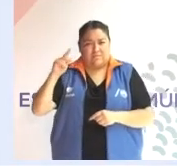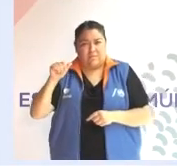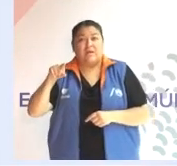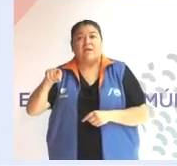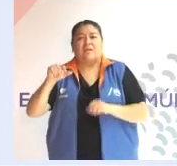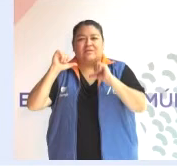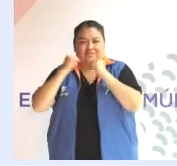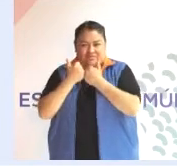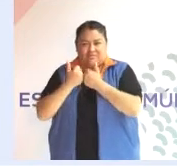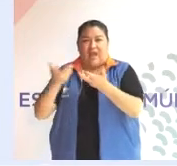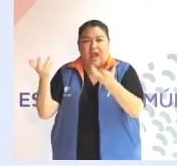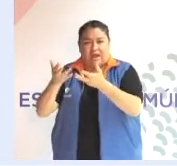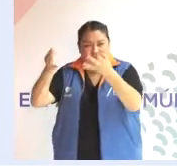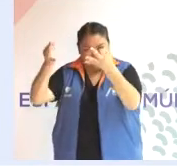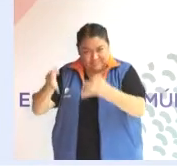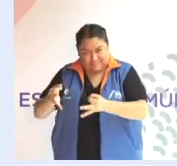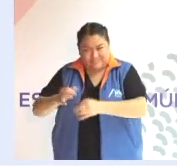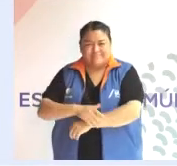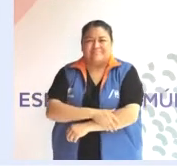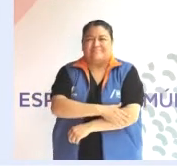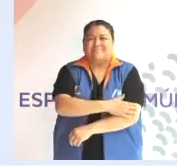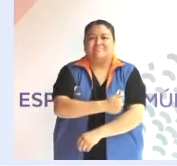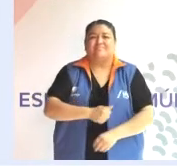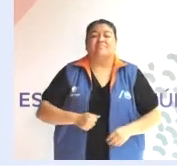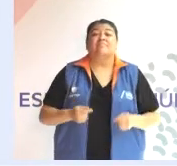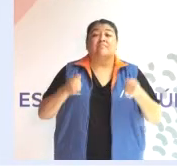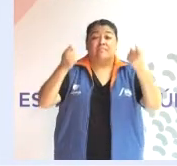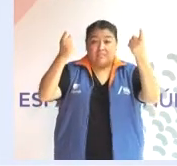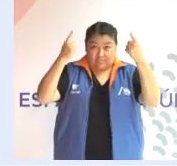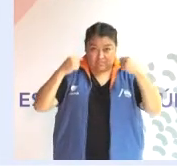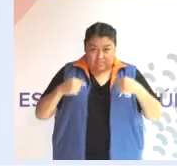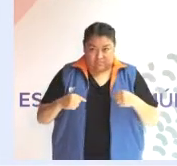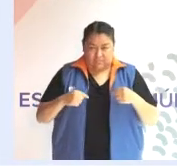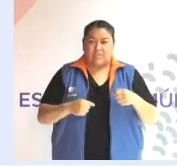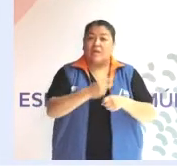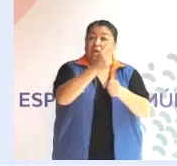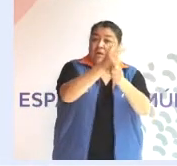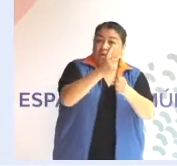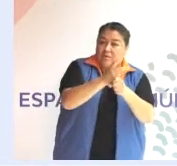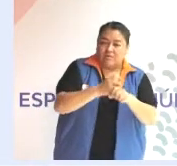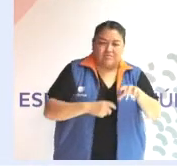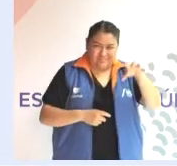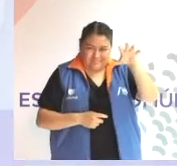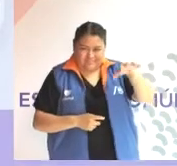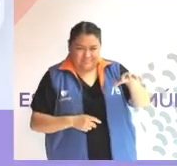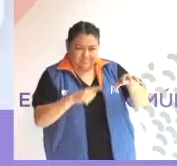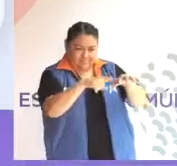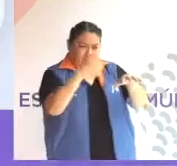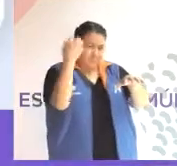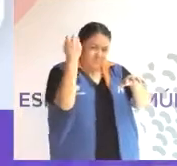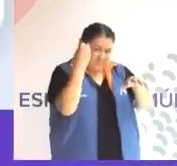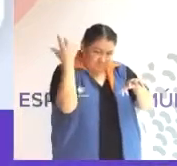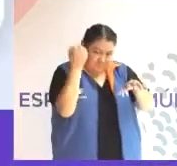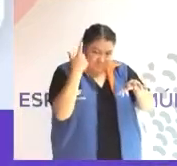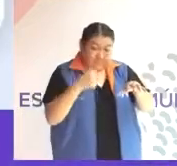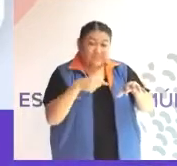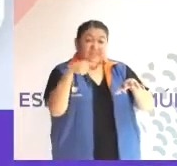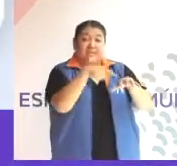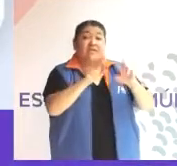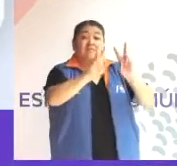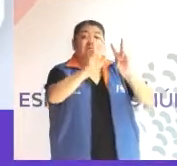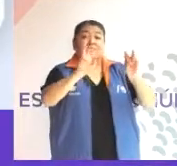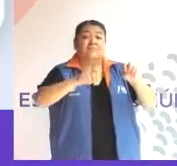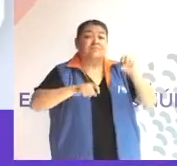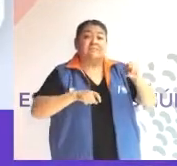Bien. Perfecto. Y pues nos vamos con el segundo conversatorio que tenemos y que se